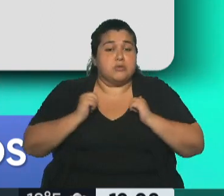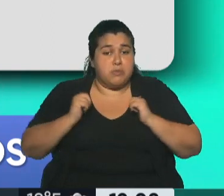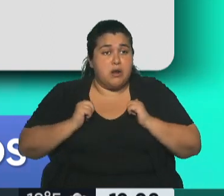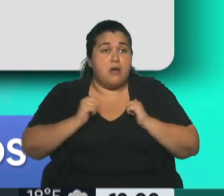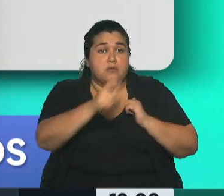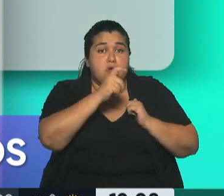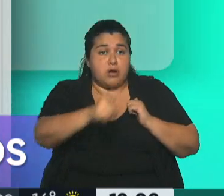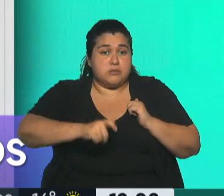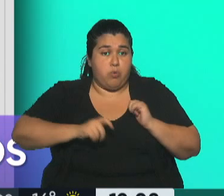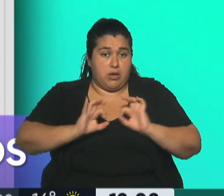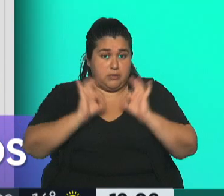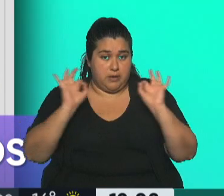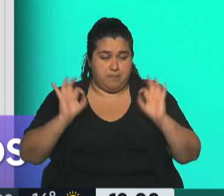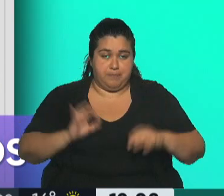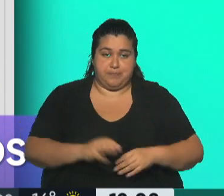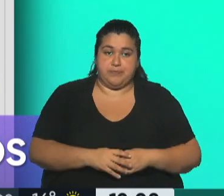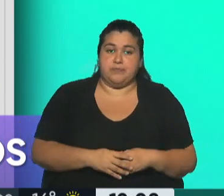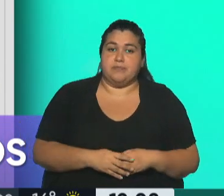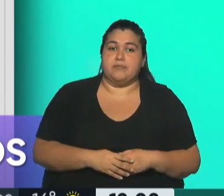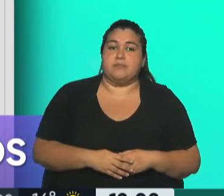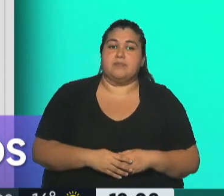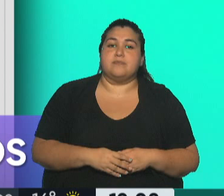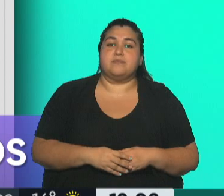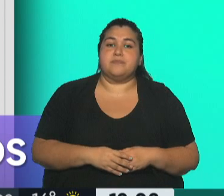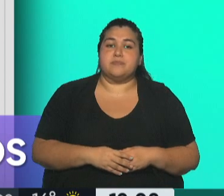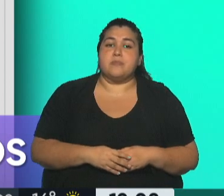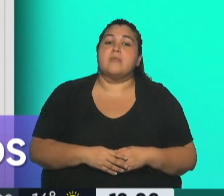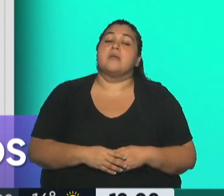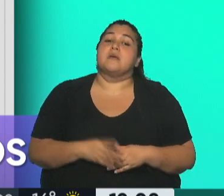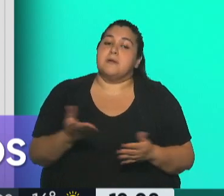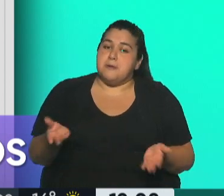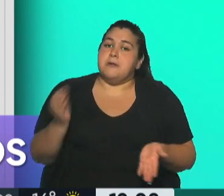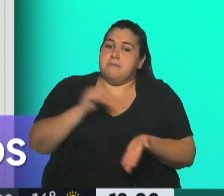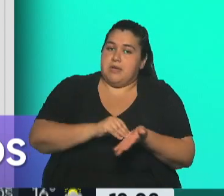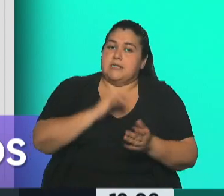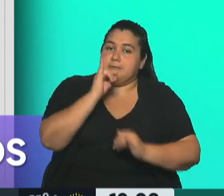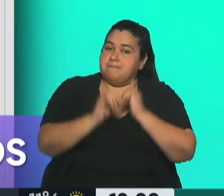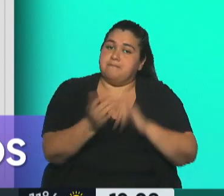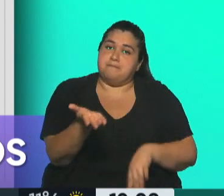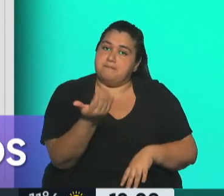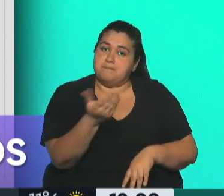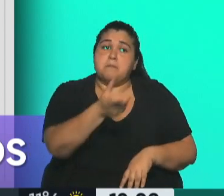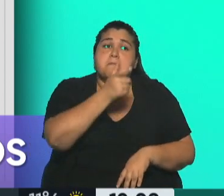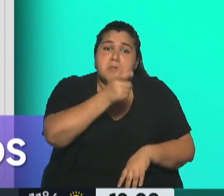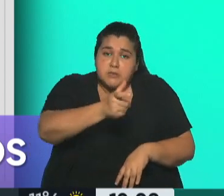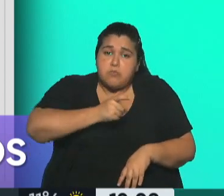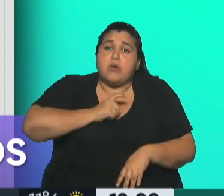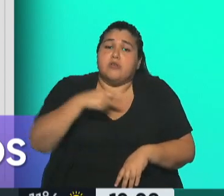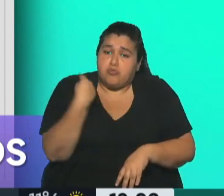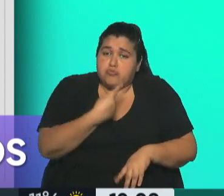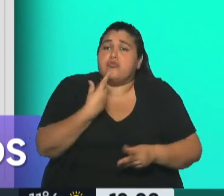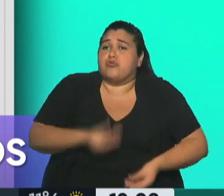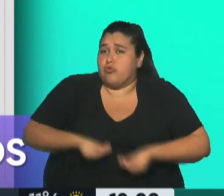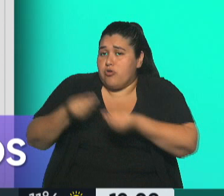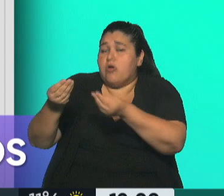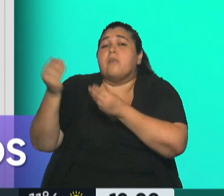la respuesta y sigue no una vez más que respondan lo analizaremos y lo enviaremos al Ministerio de economía como